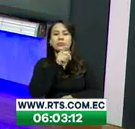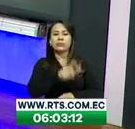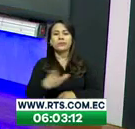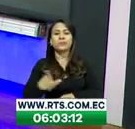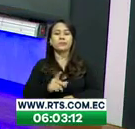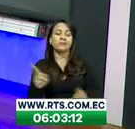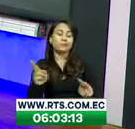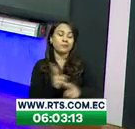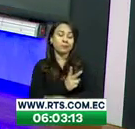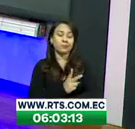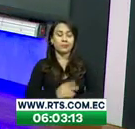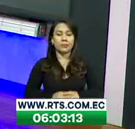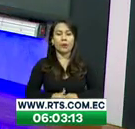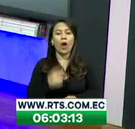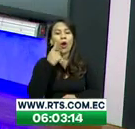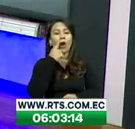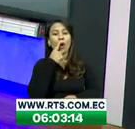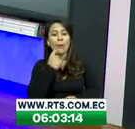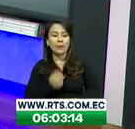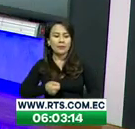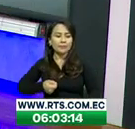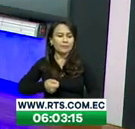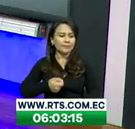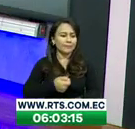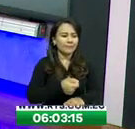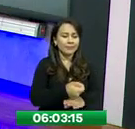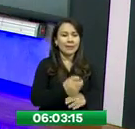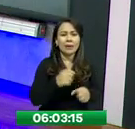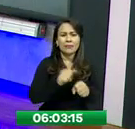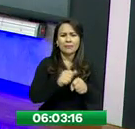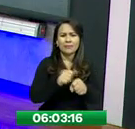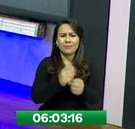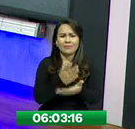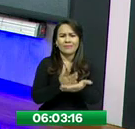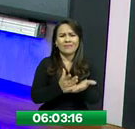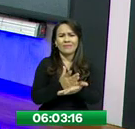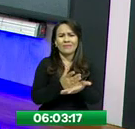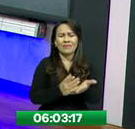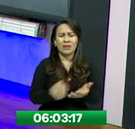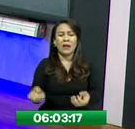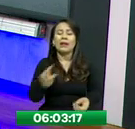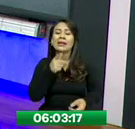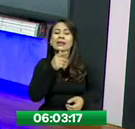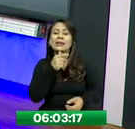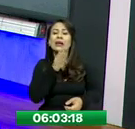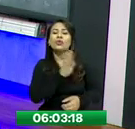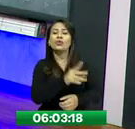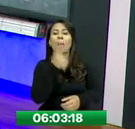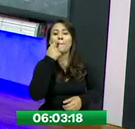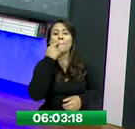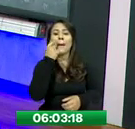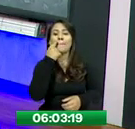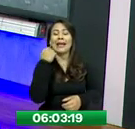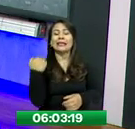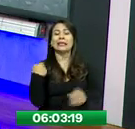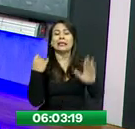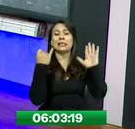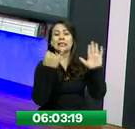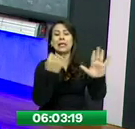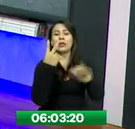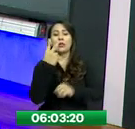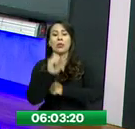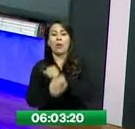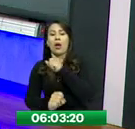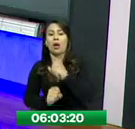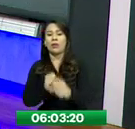delincuentes. Hombre agredió con un objeto contundente a su padre de 62 años